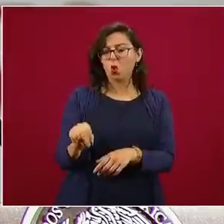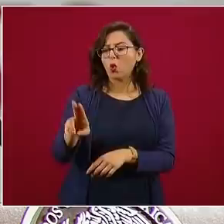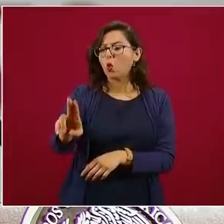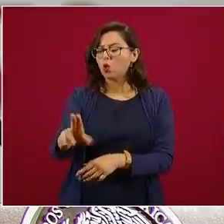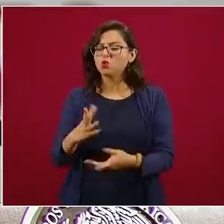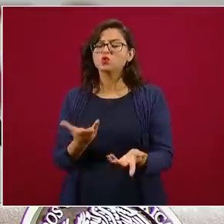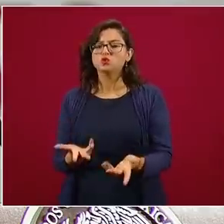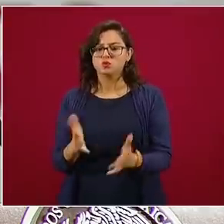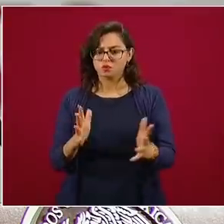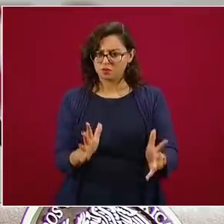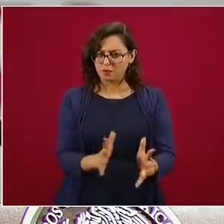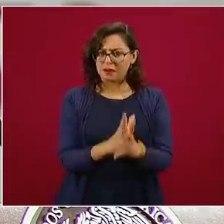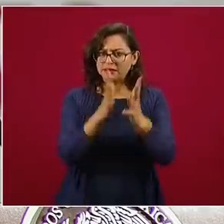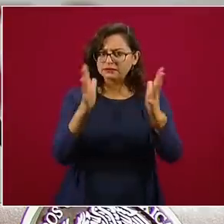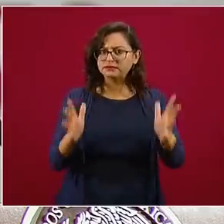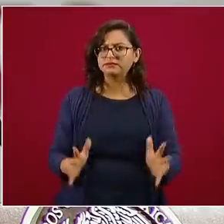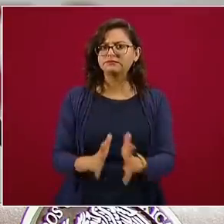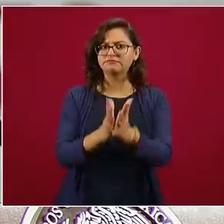del mundo